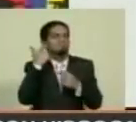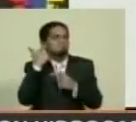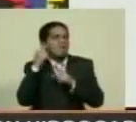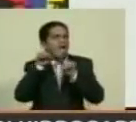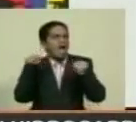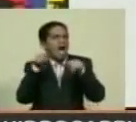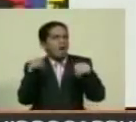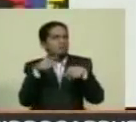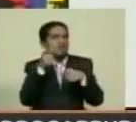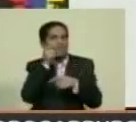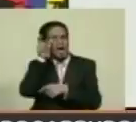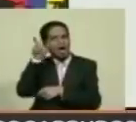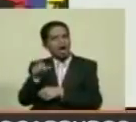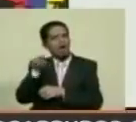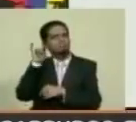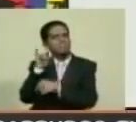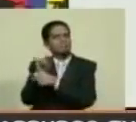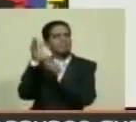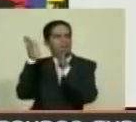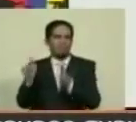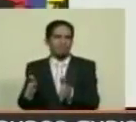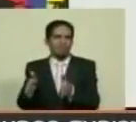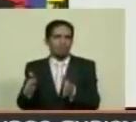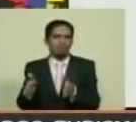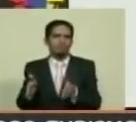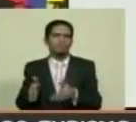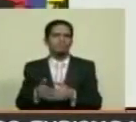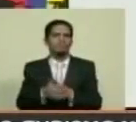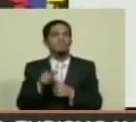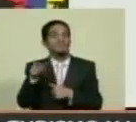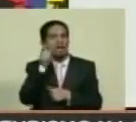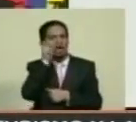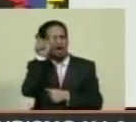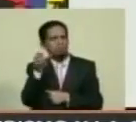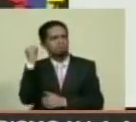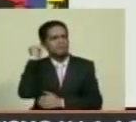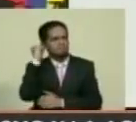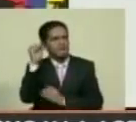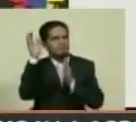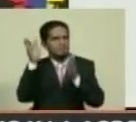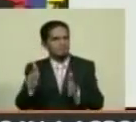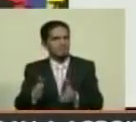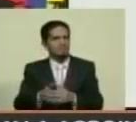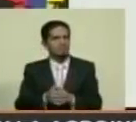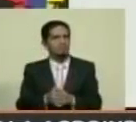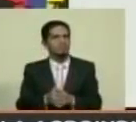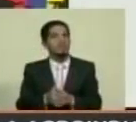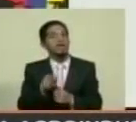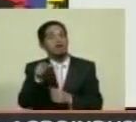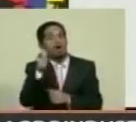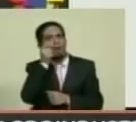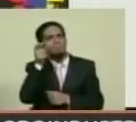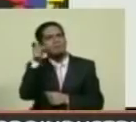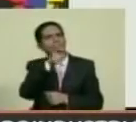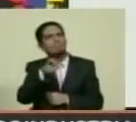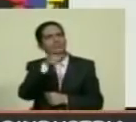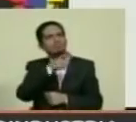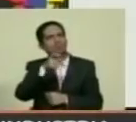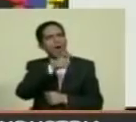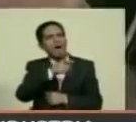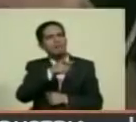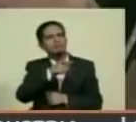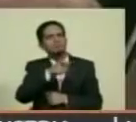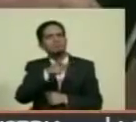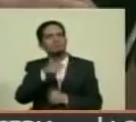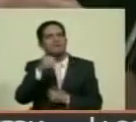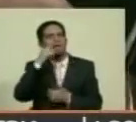este traidor a la patria, de este asesino, de este que estaba buscando la manera de sumir a